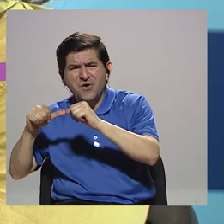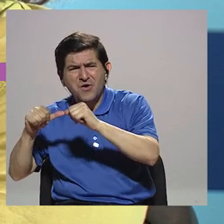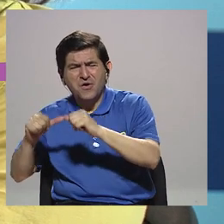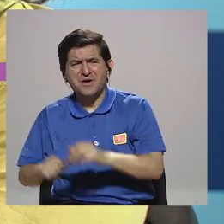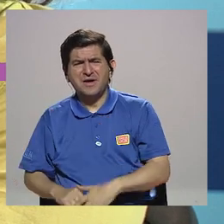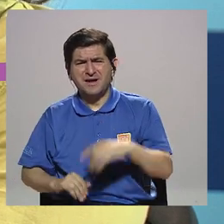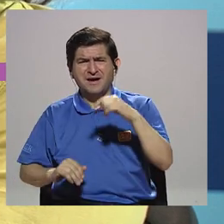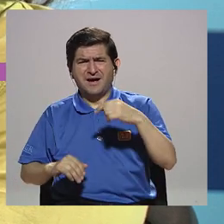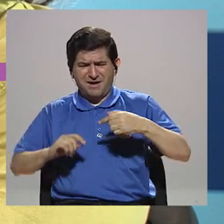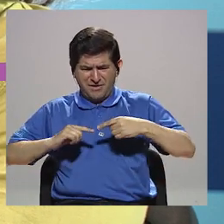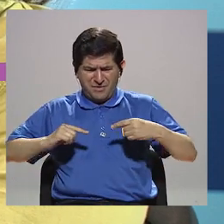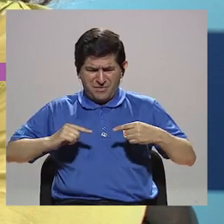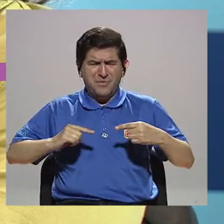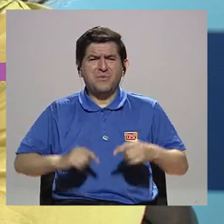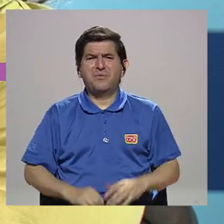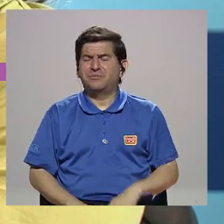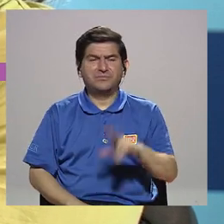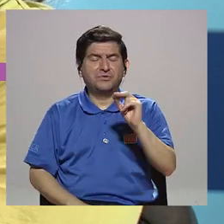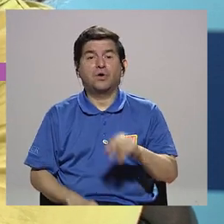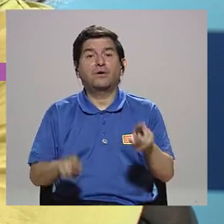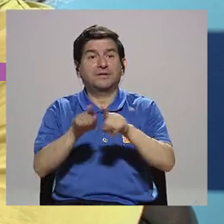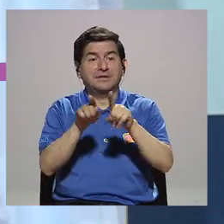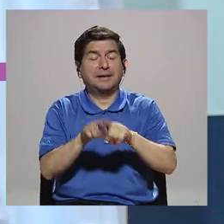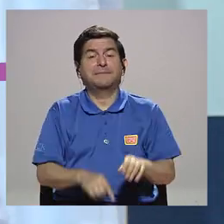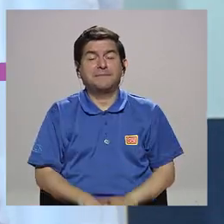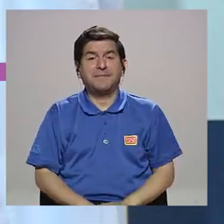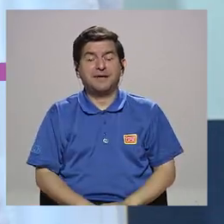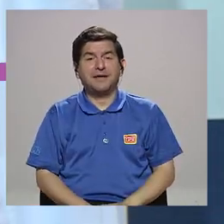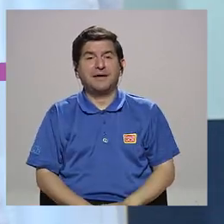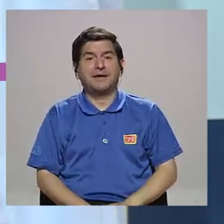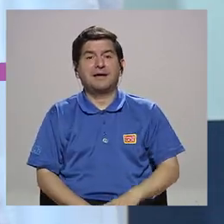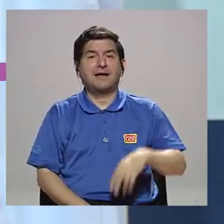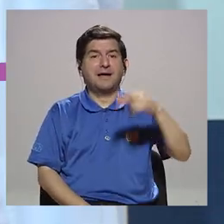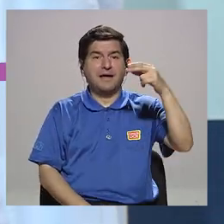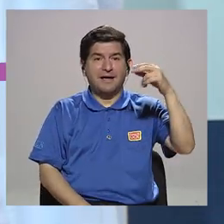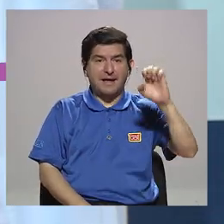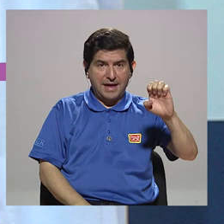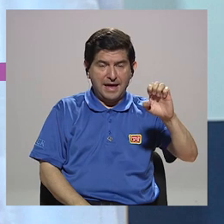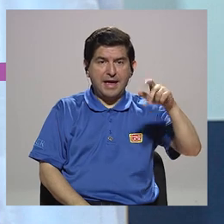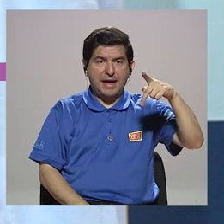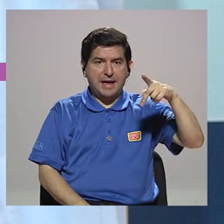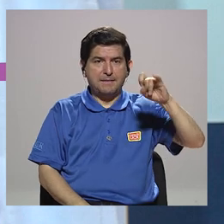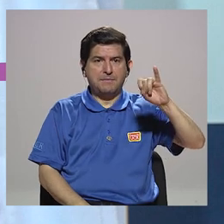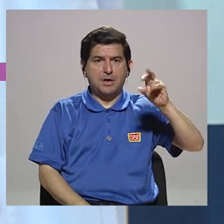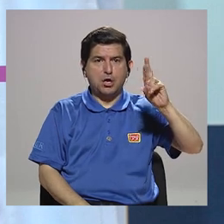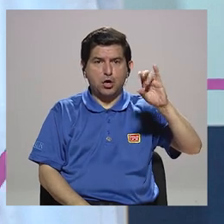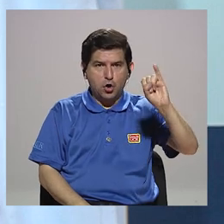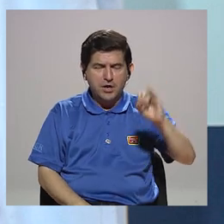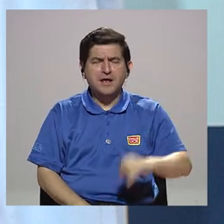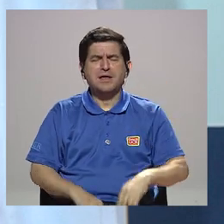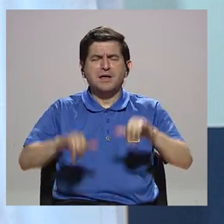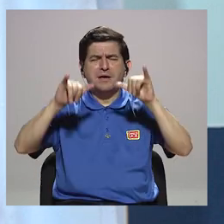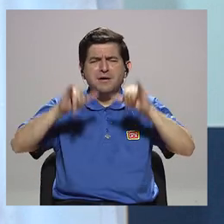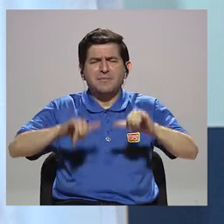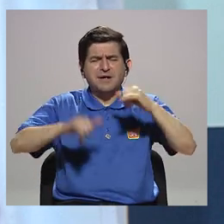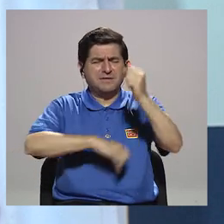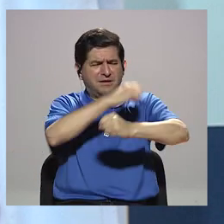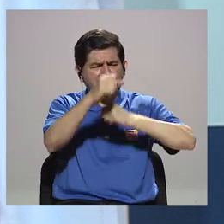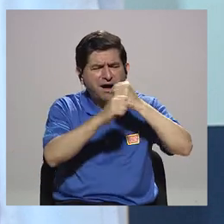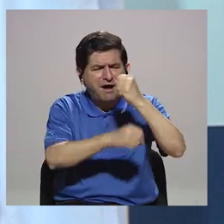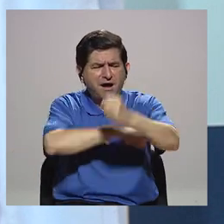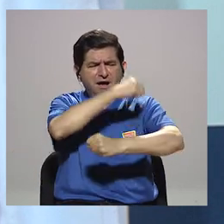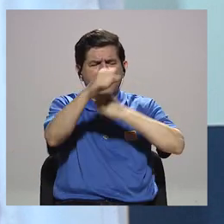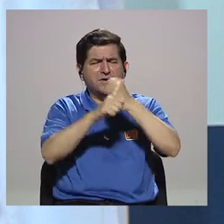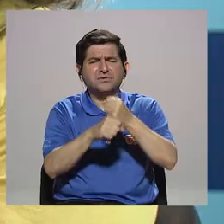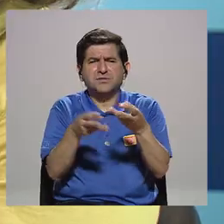Bueno, también el mecanismo que dijimos, que el Helicobacter pylori, esa bacteria tiene que permanecer muchos años para